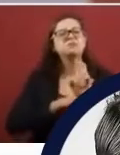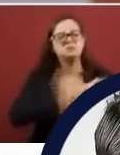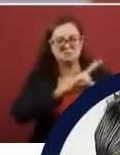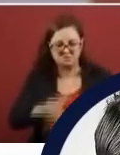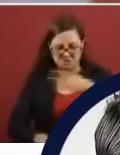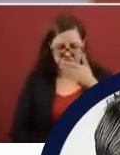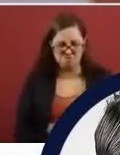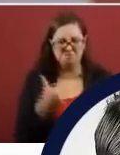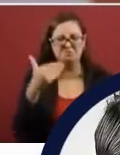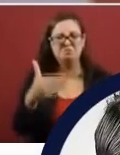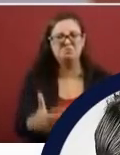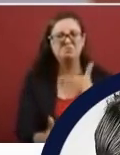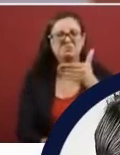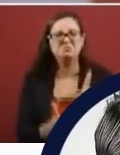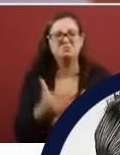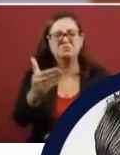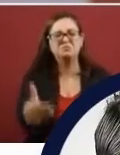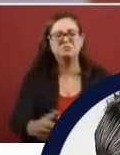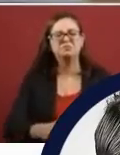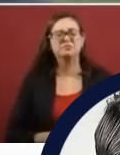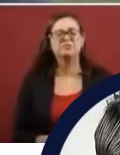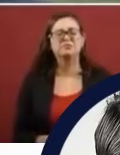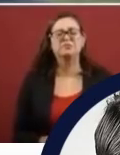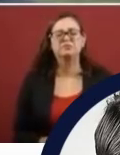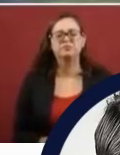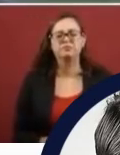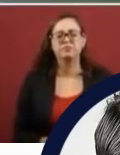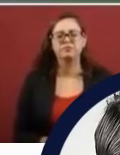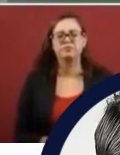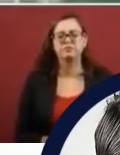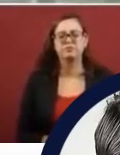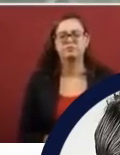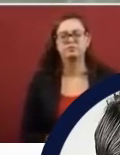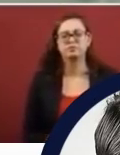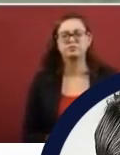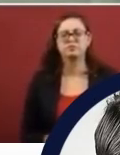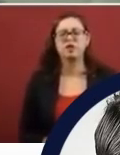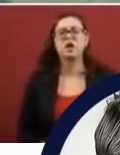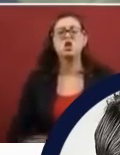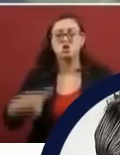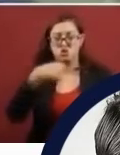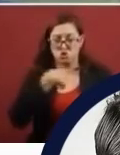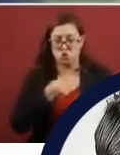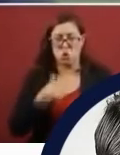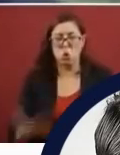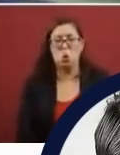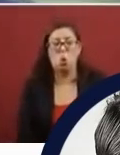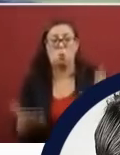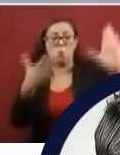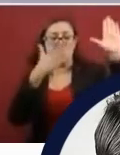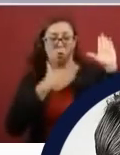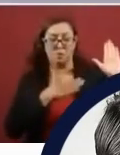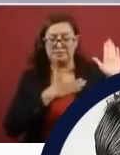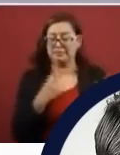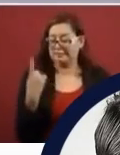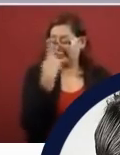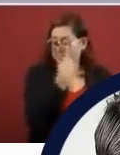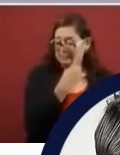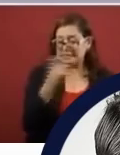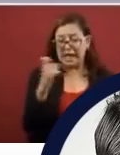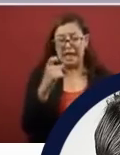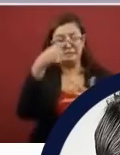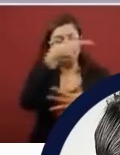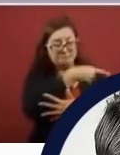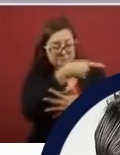algún momento habrá un planteamiento sobre el modelo económico distinto. ¿A qué me refiero? Lo que estamos haciendo ahorita es garantizar